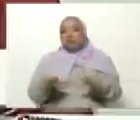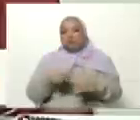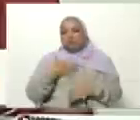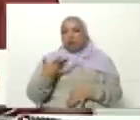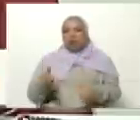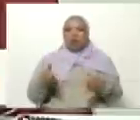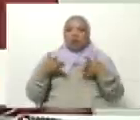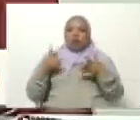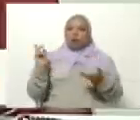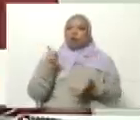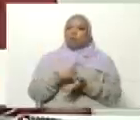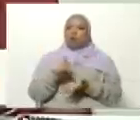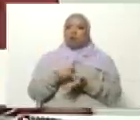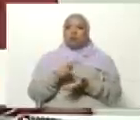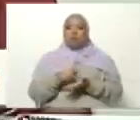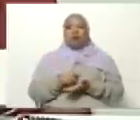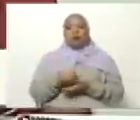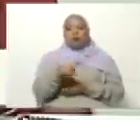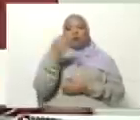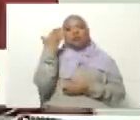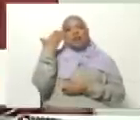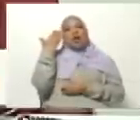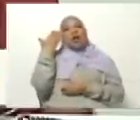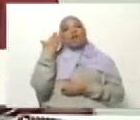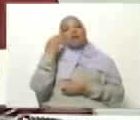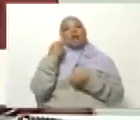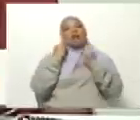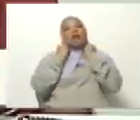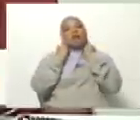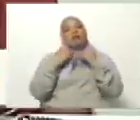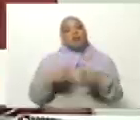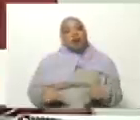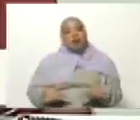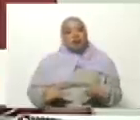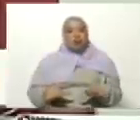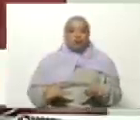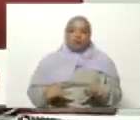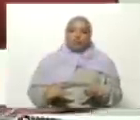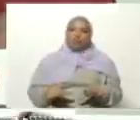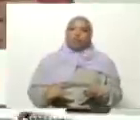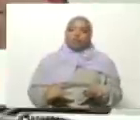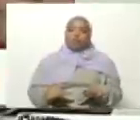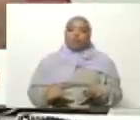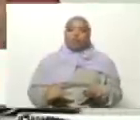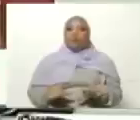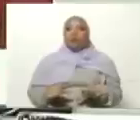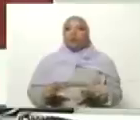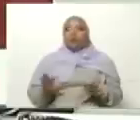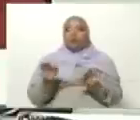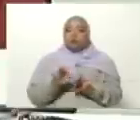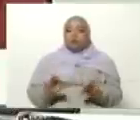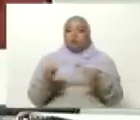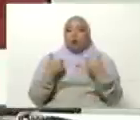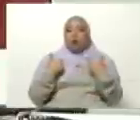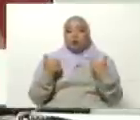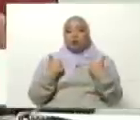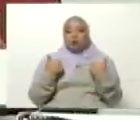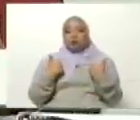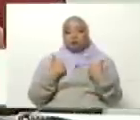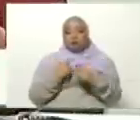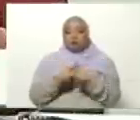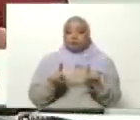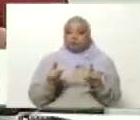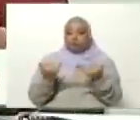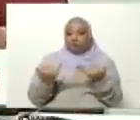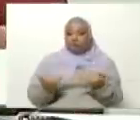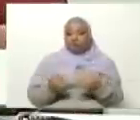Ella no va a participar ahí porque sabe que va a perder. Es el argumento que va a usar, es que no aceptan sus condiciones. Pero ella va a